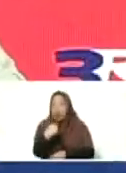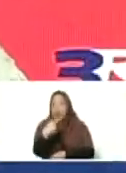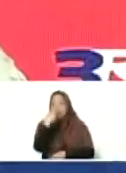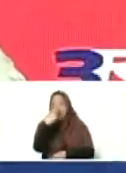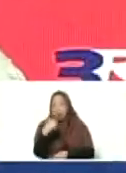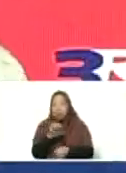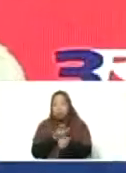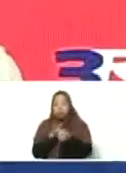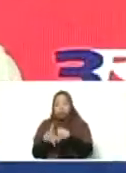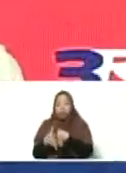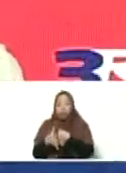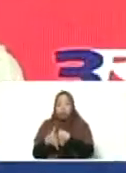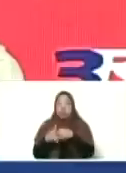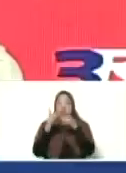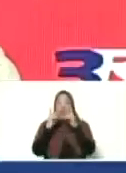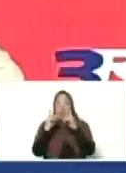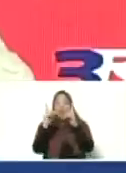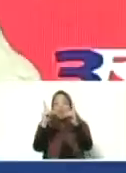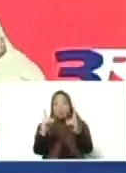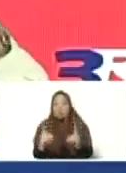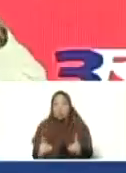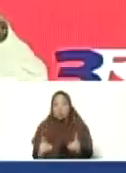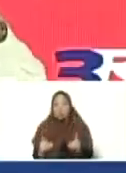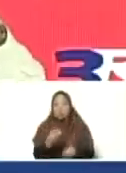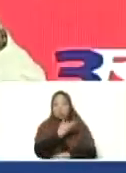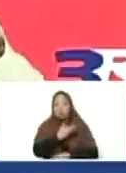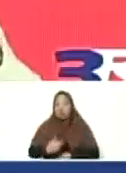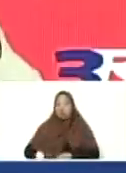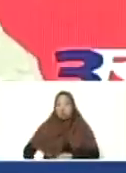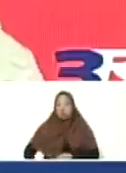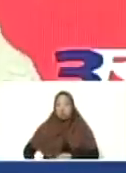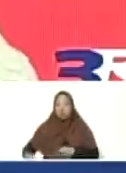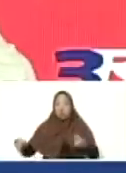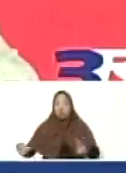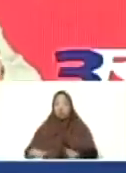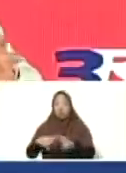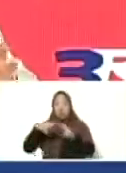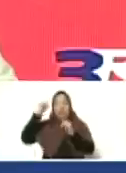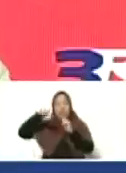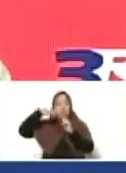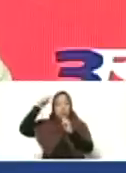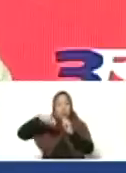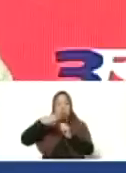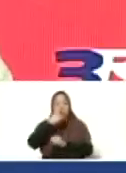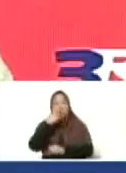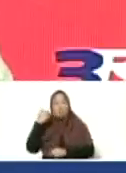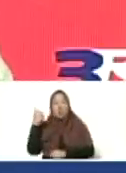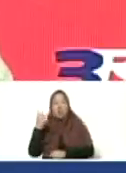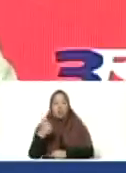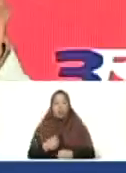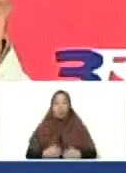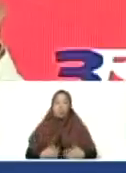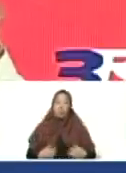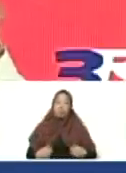y bueno decidimos el presidente y yo hacer el encuentro videoconferencia era lo mejor